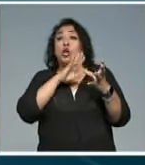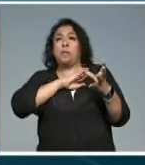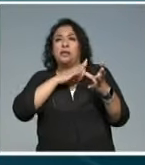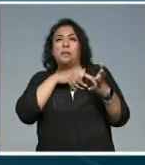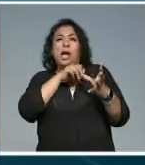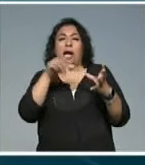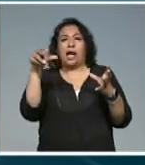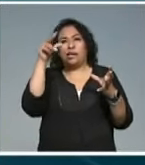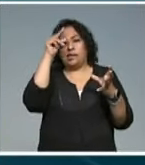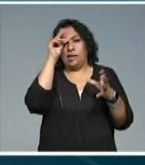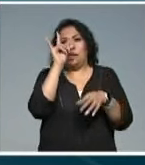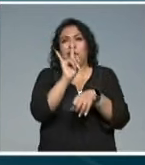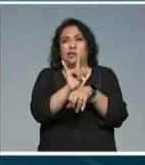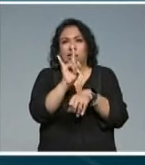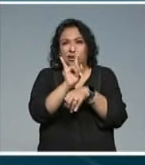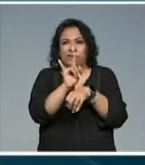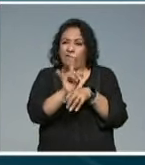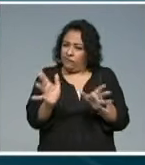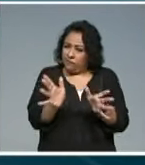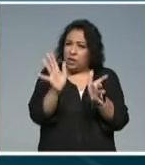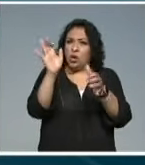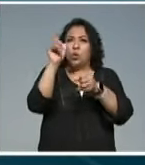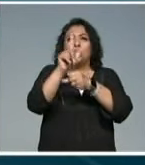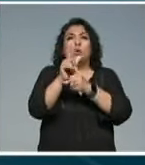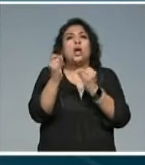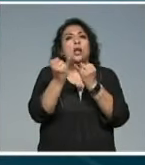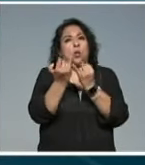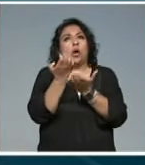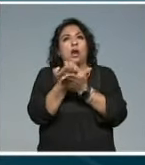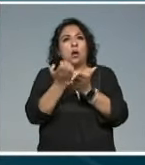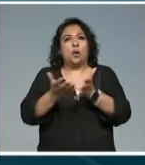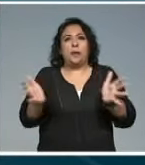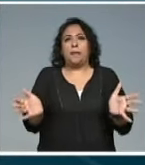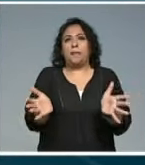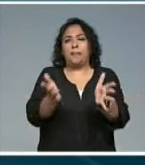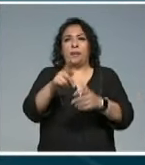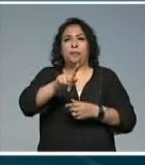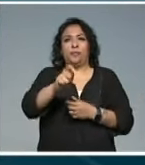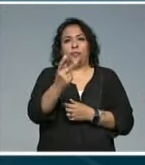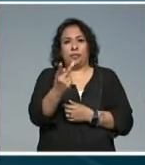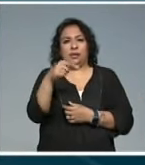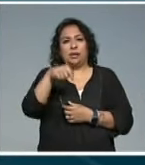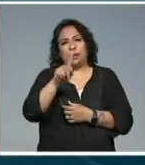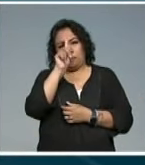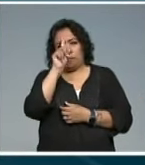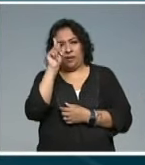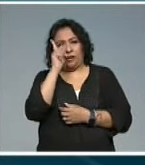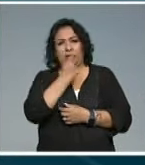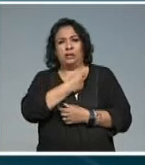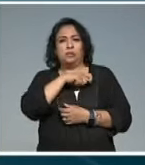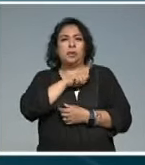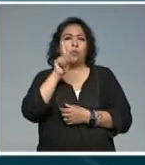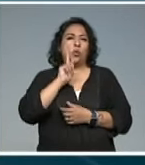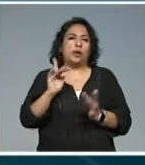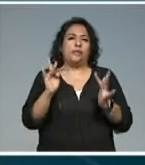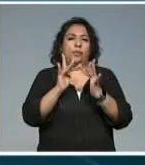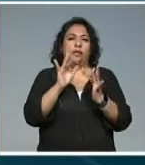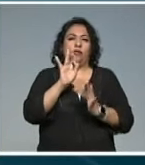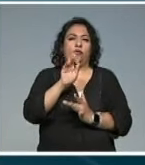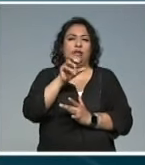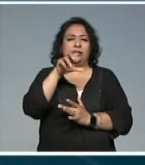de la inteligencia artificial como motor cultural y también económico. Para Canal 22, desde Madrid, España, Francina